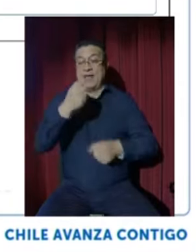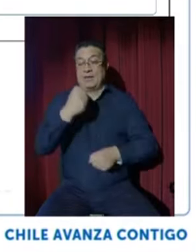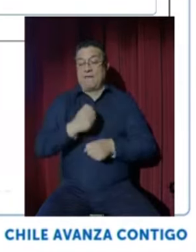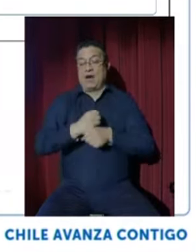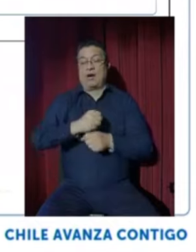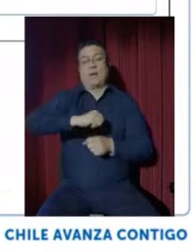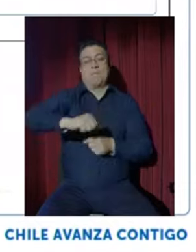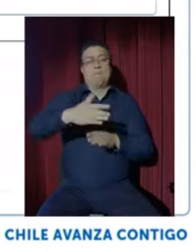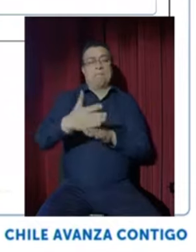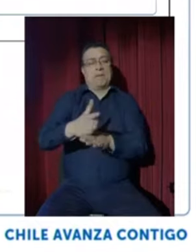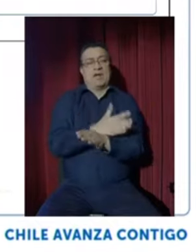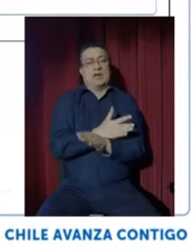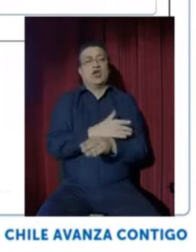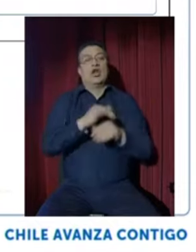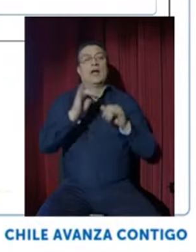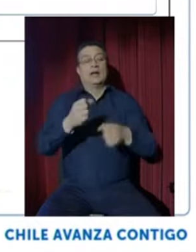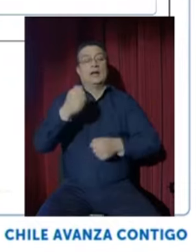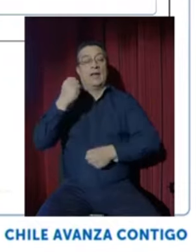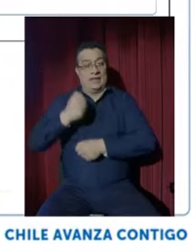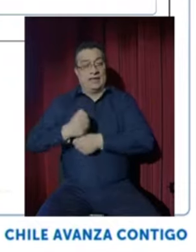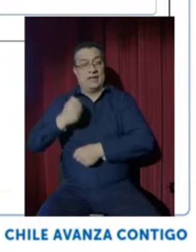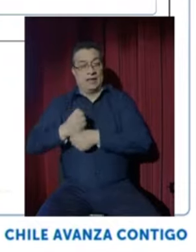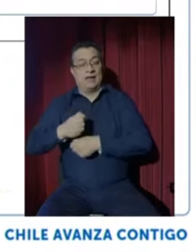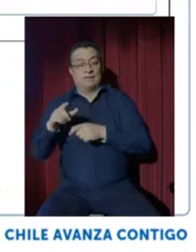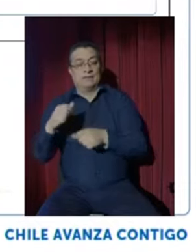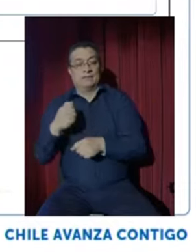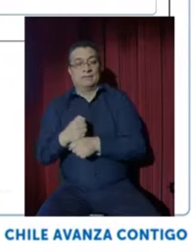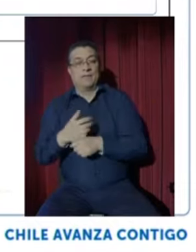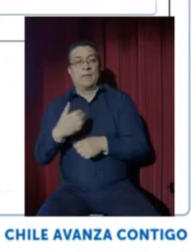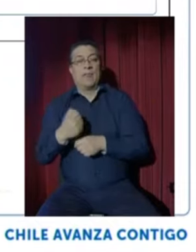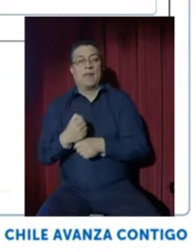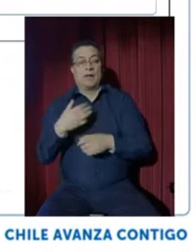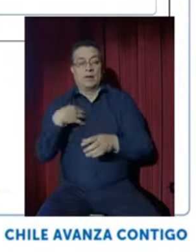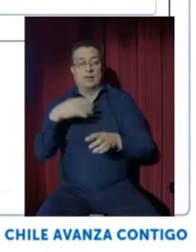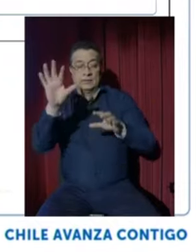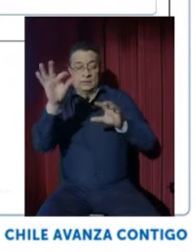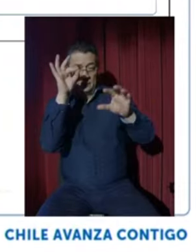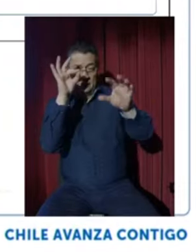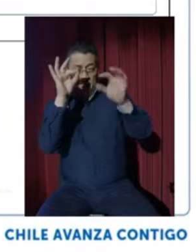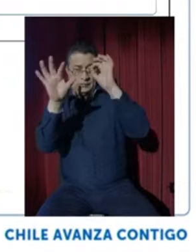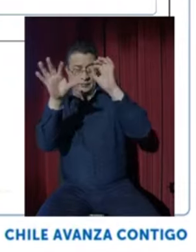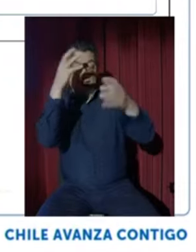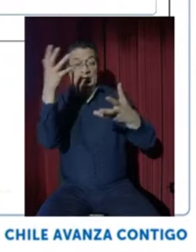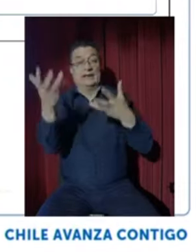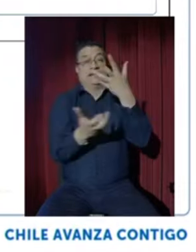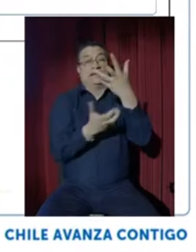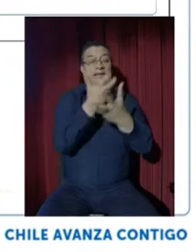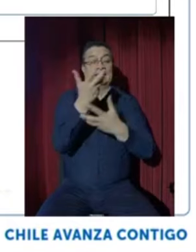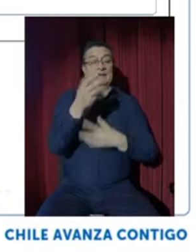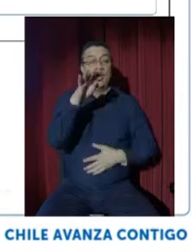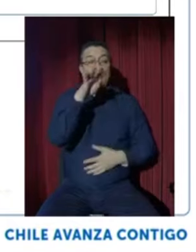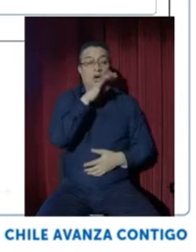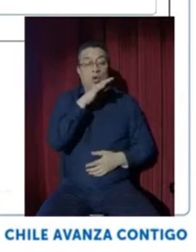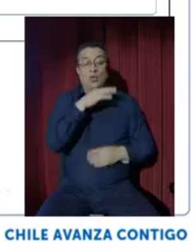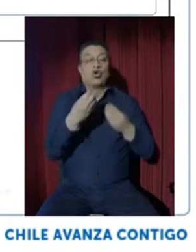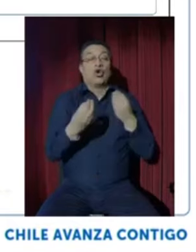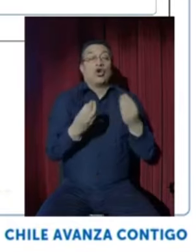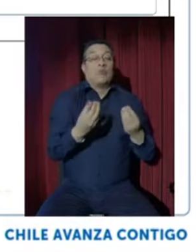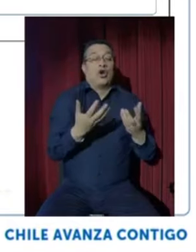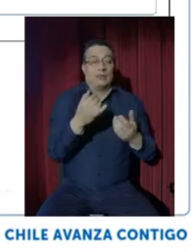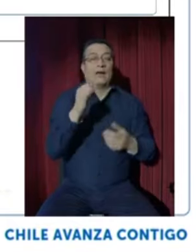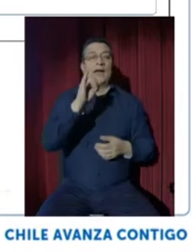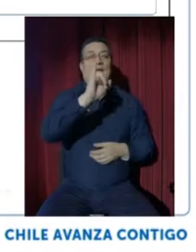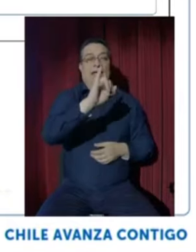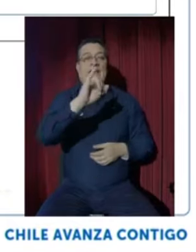de prevención la labor detección de los incendios con el uso de Inteligencia artificial